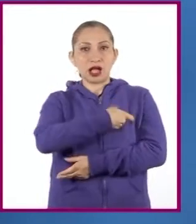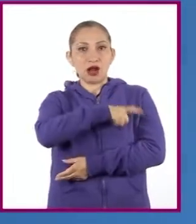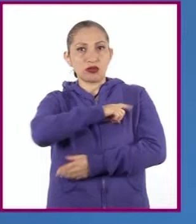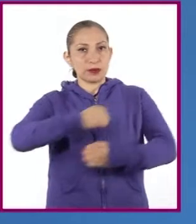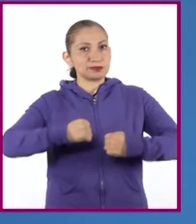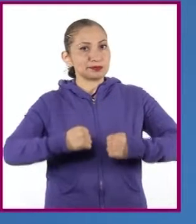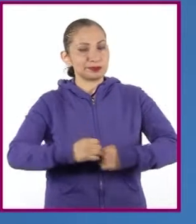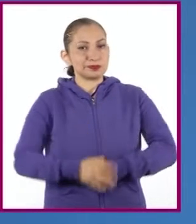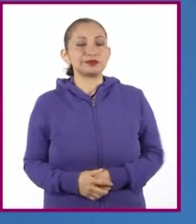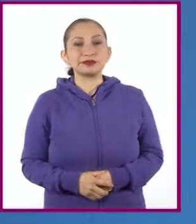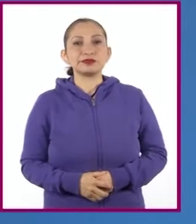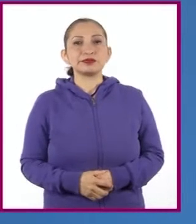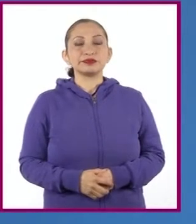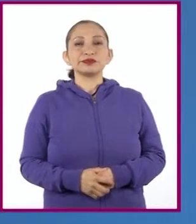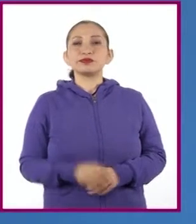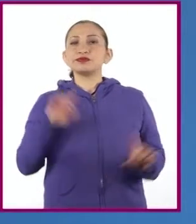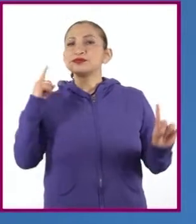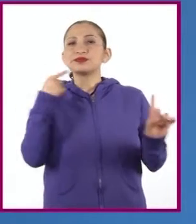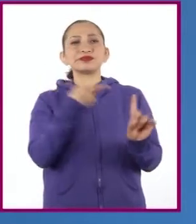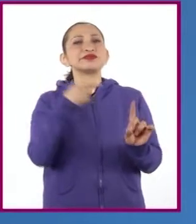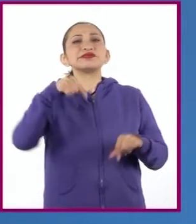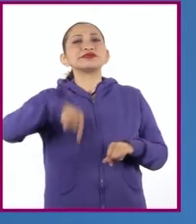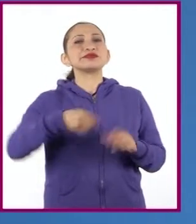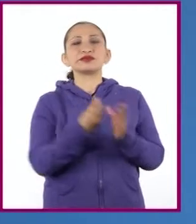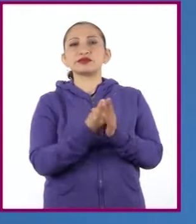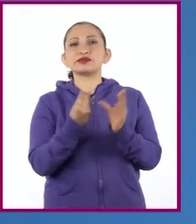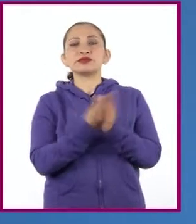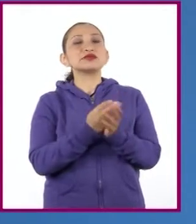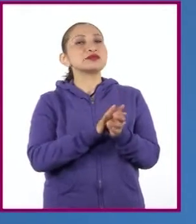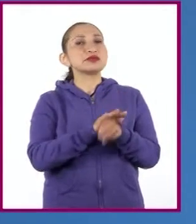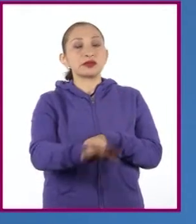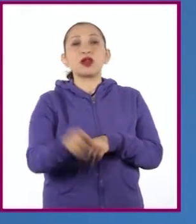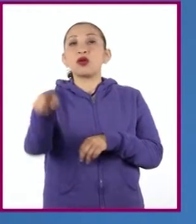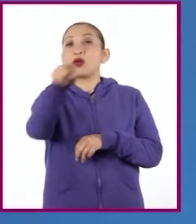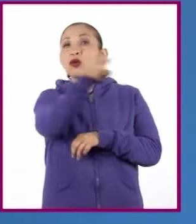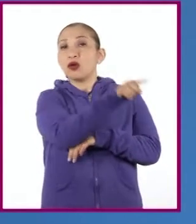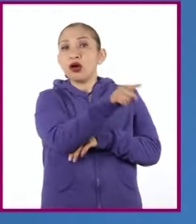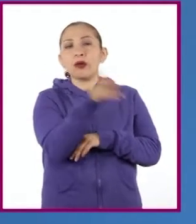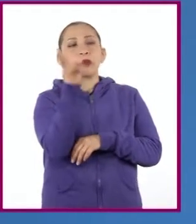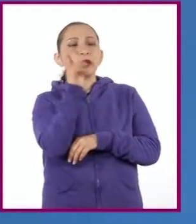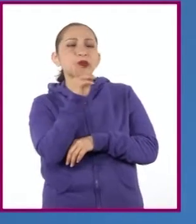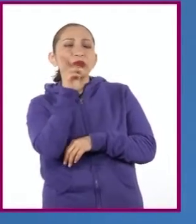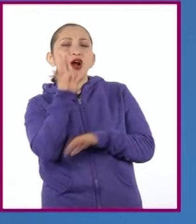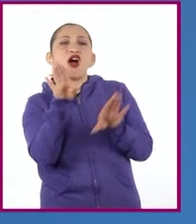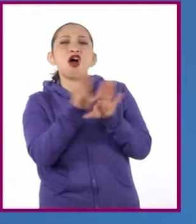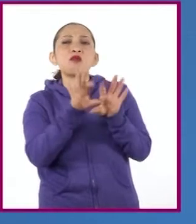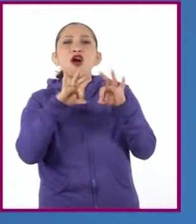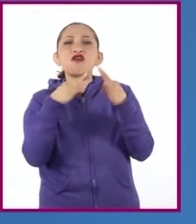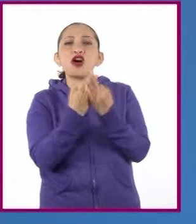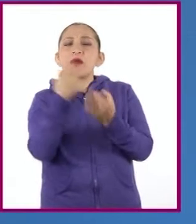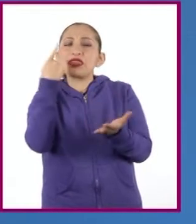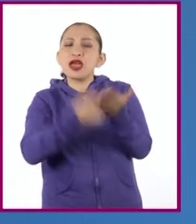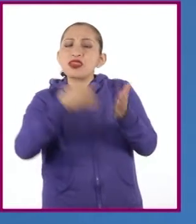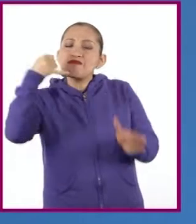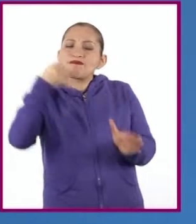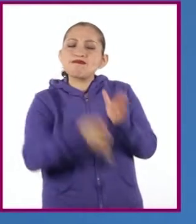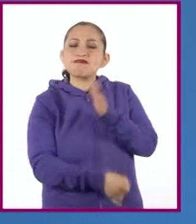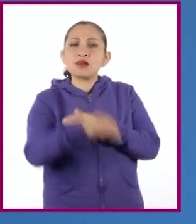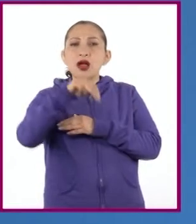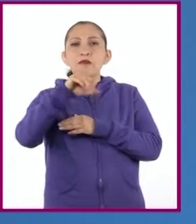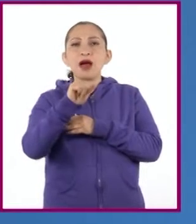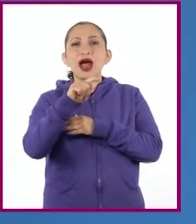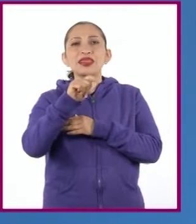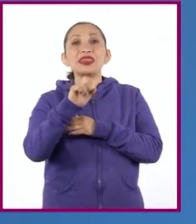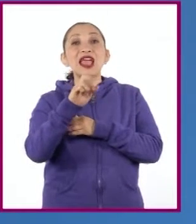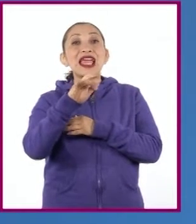fuertes. El propósito de esta sesión es que ustedes exploren cómo está formada la materia y las teorías que nos